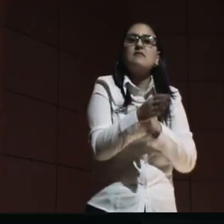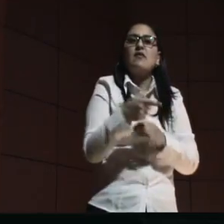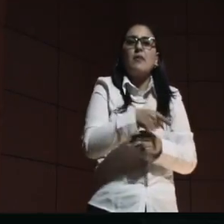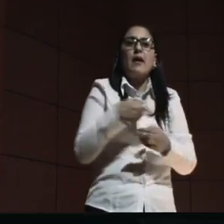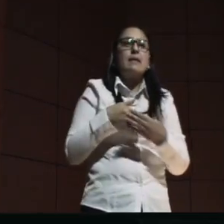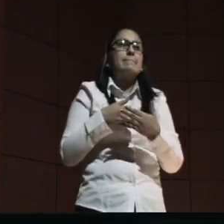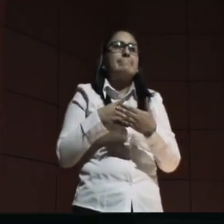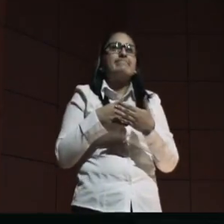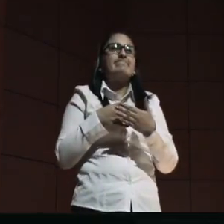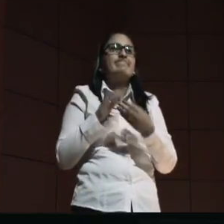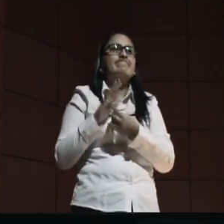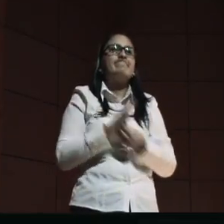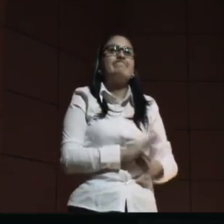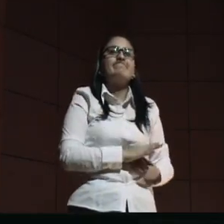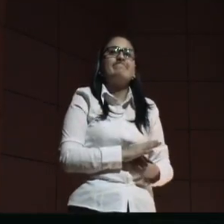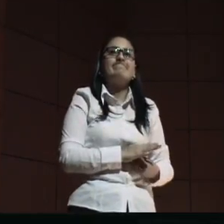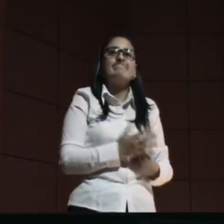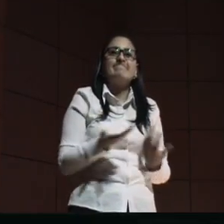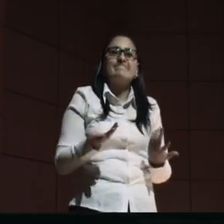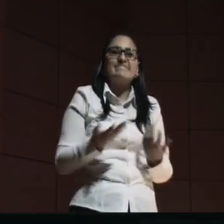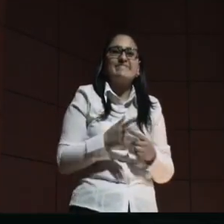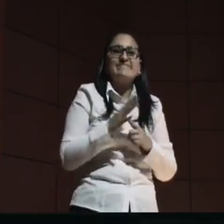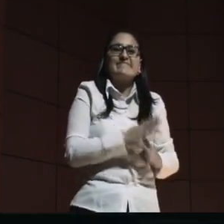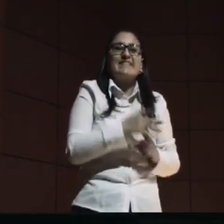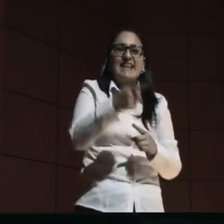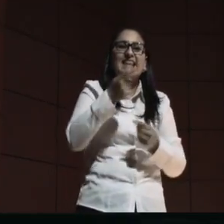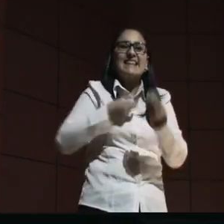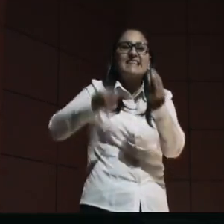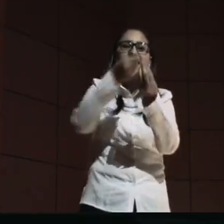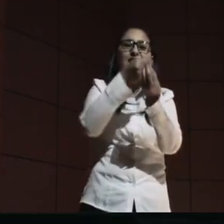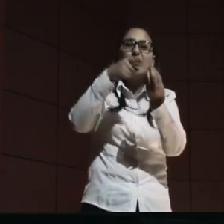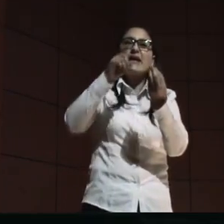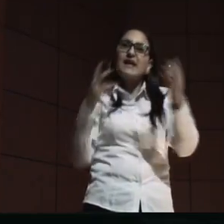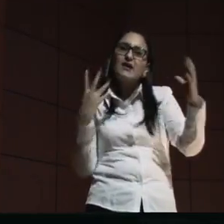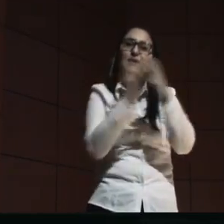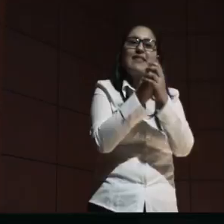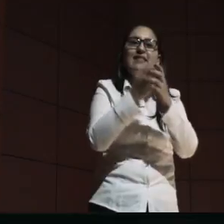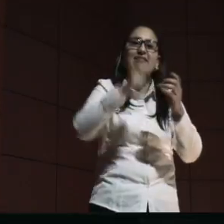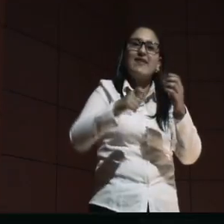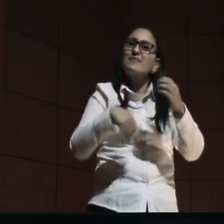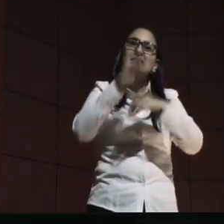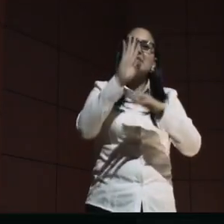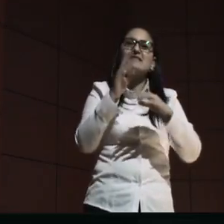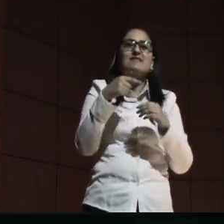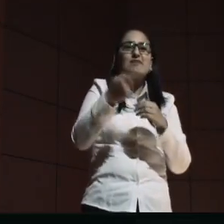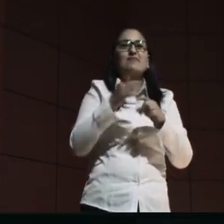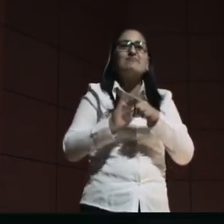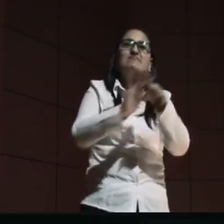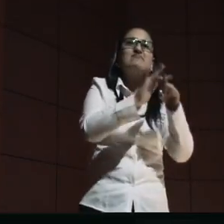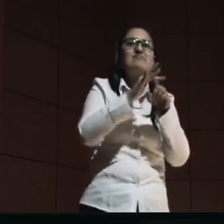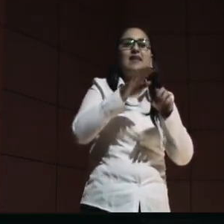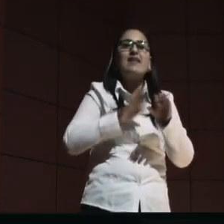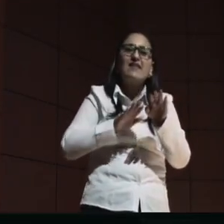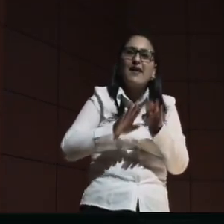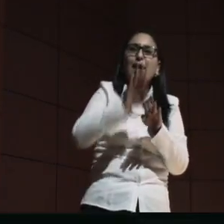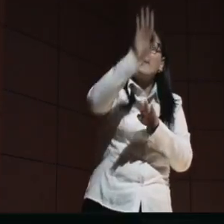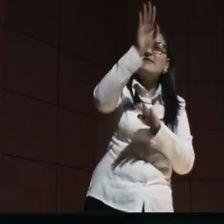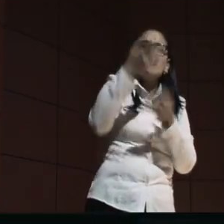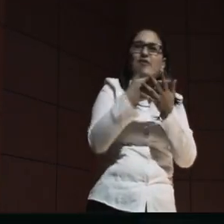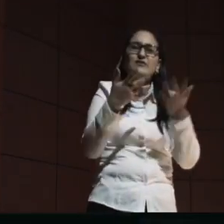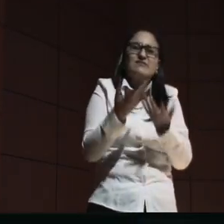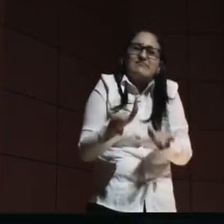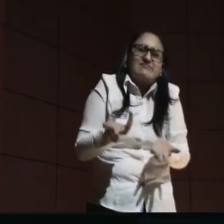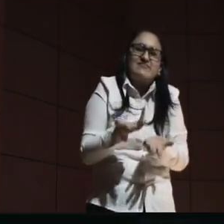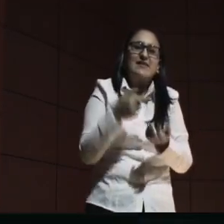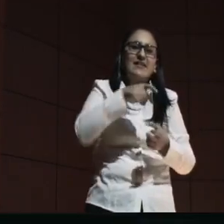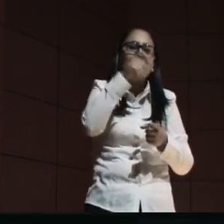no se vaya a sentir excluido. Pero el diseño accesible e incluyente tiene que ir más allá de la implementación de rampas y ascensores. Ahora el enfoque es